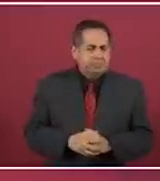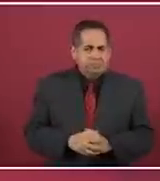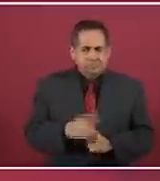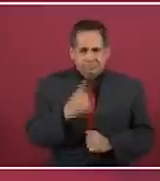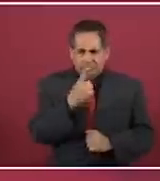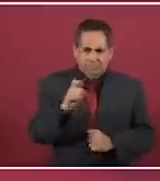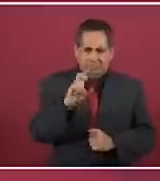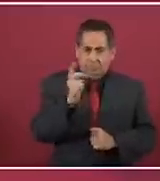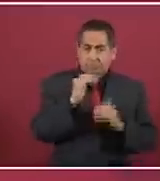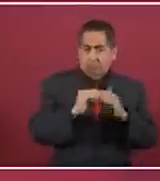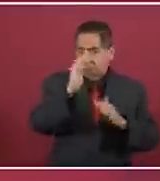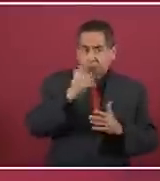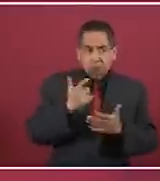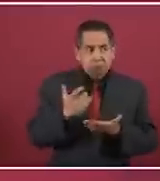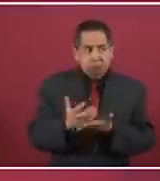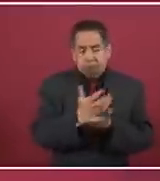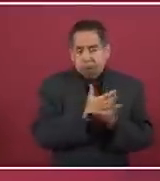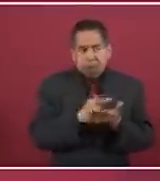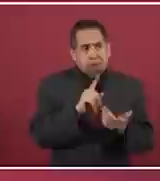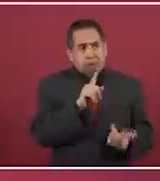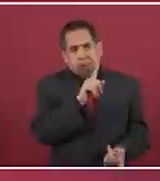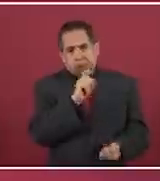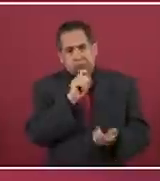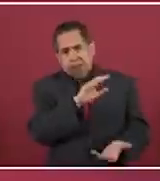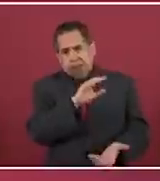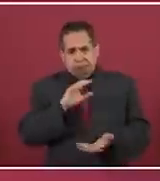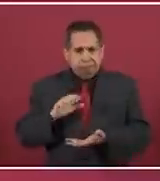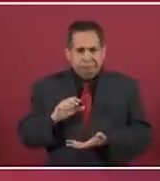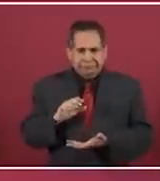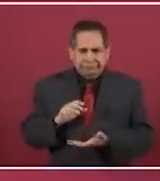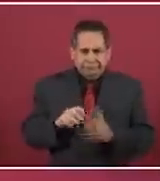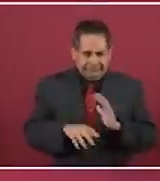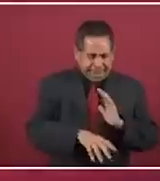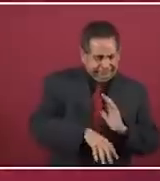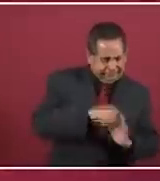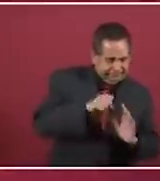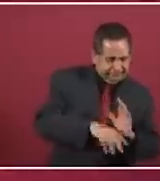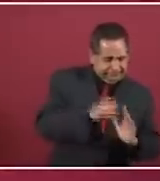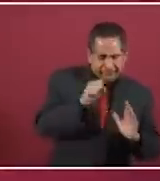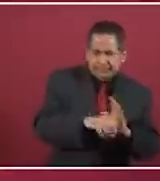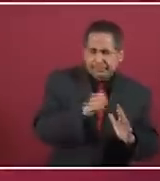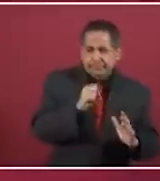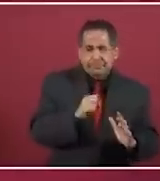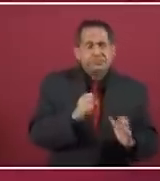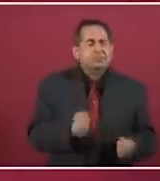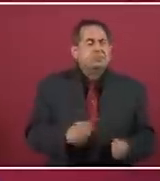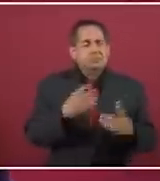más de $100 y se extraían